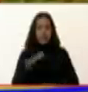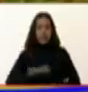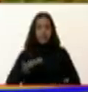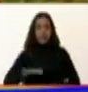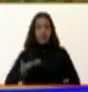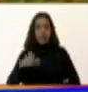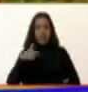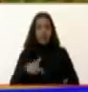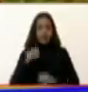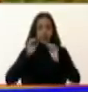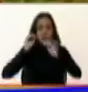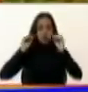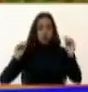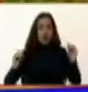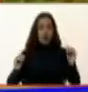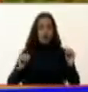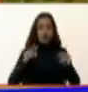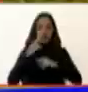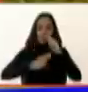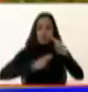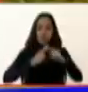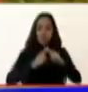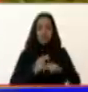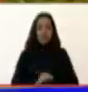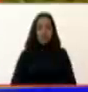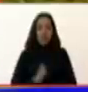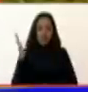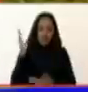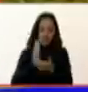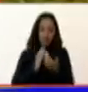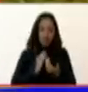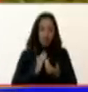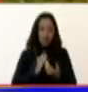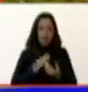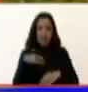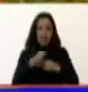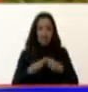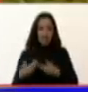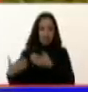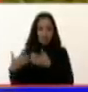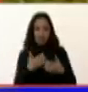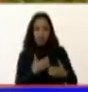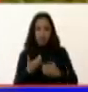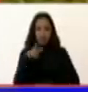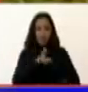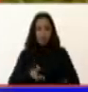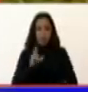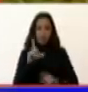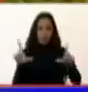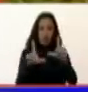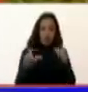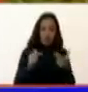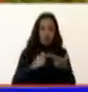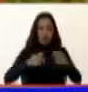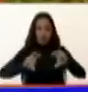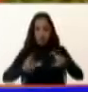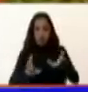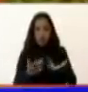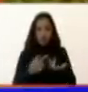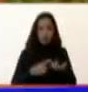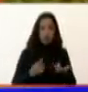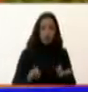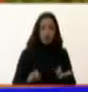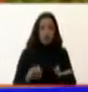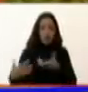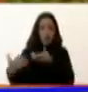clamor universal. Nos han venido haciendo la guerra a través de los medios de comunicación. una guerra